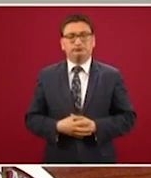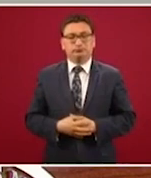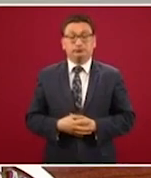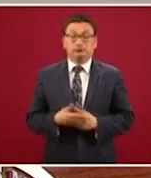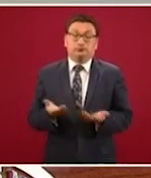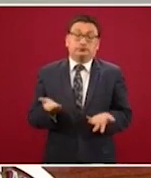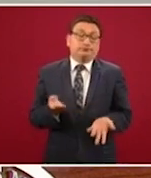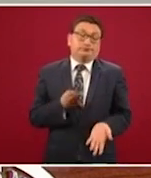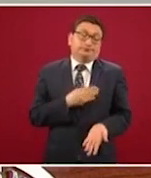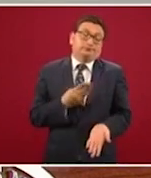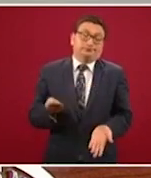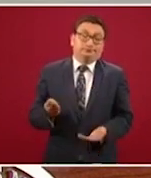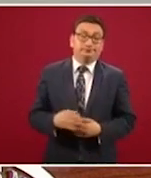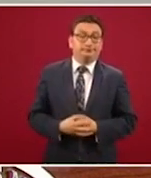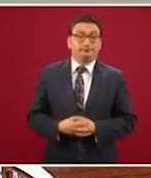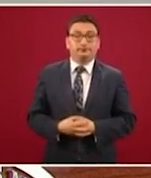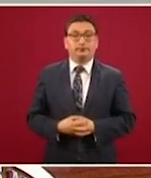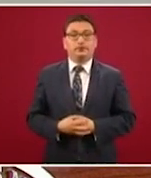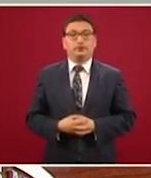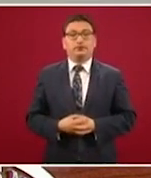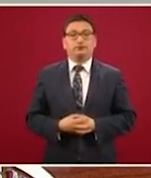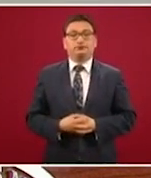Pero bueno, no